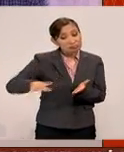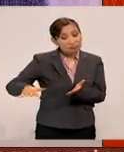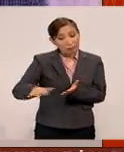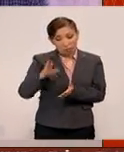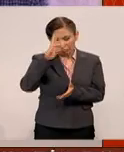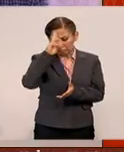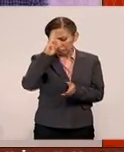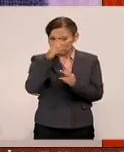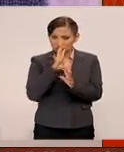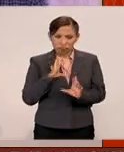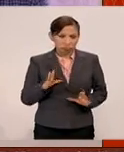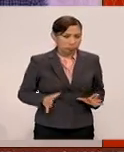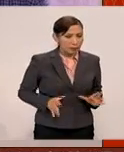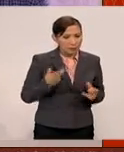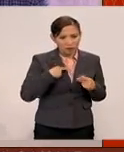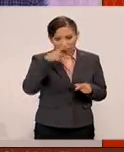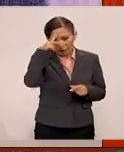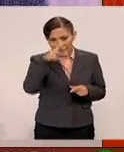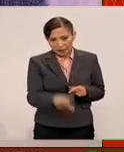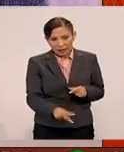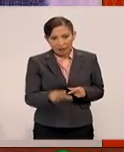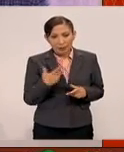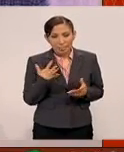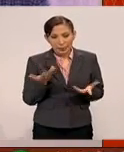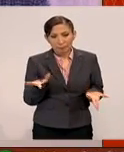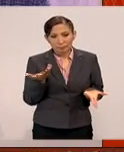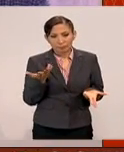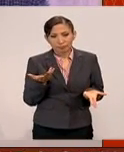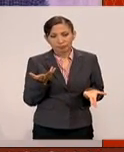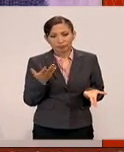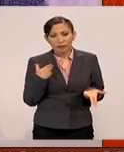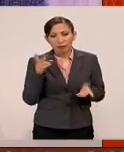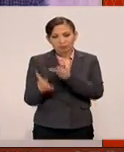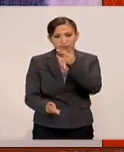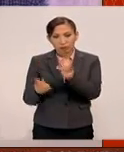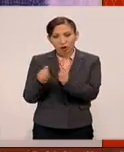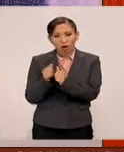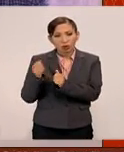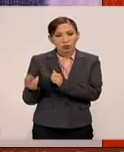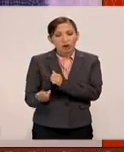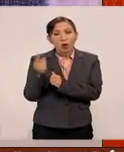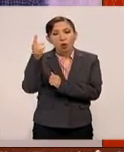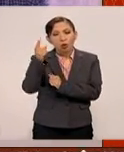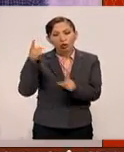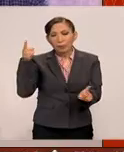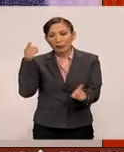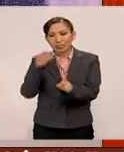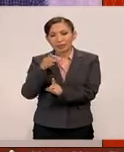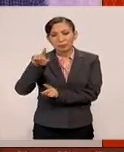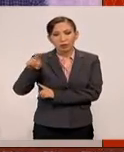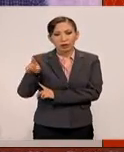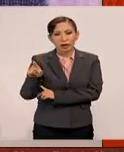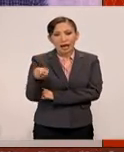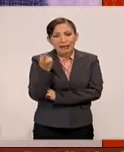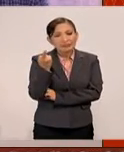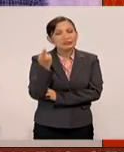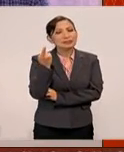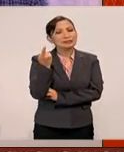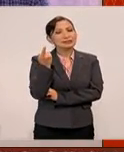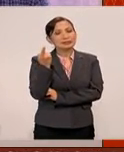Es un honor, es un orgullo para los mexicanos platicar con alguien como tú, porque además uno de tus objetivos pues es